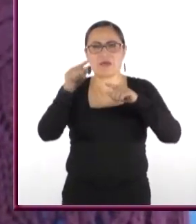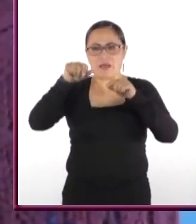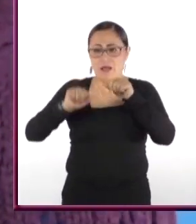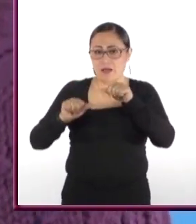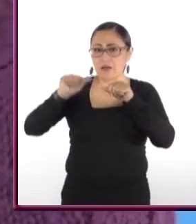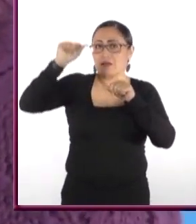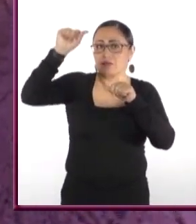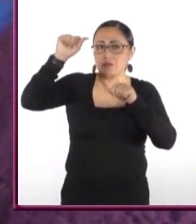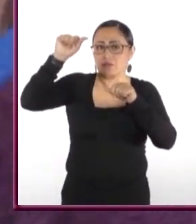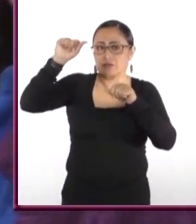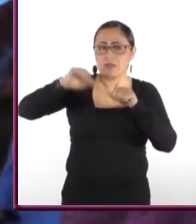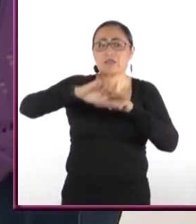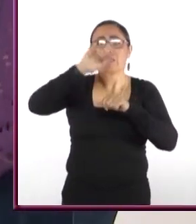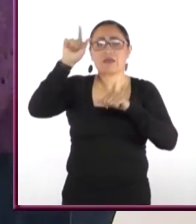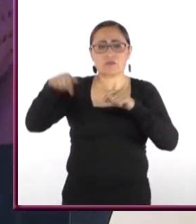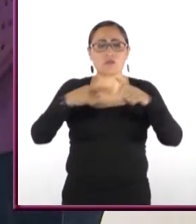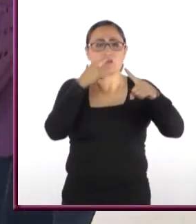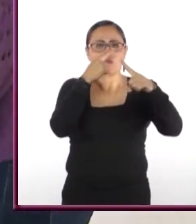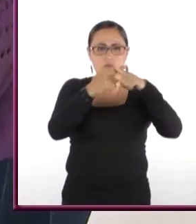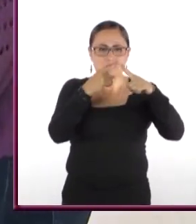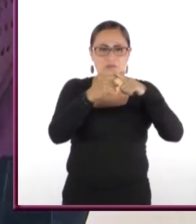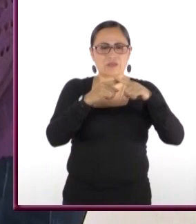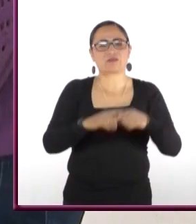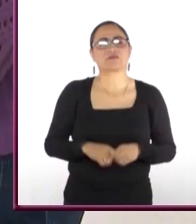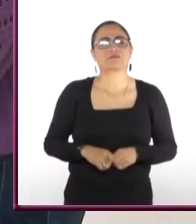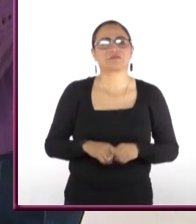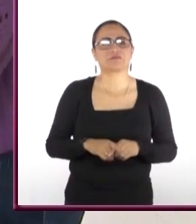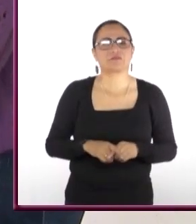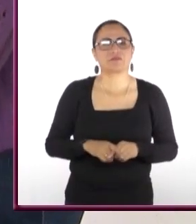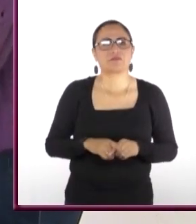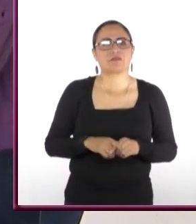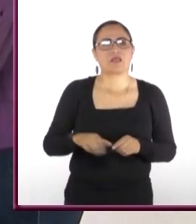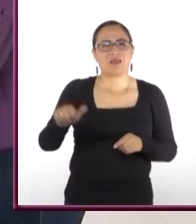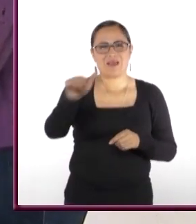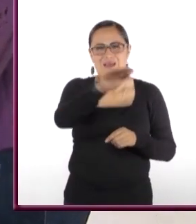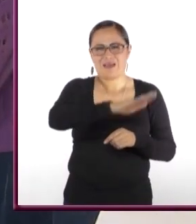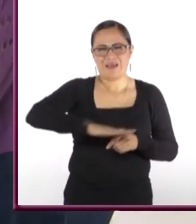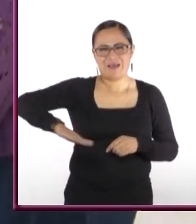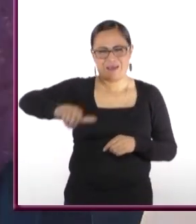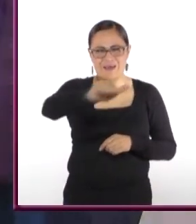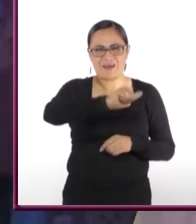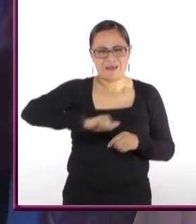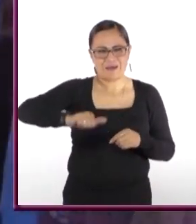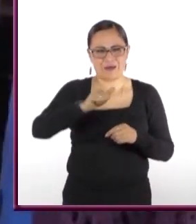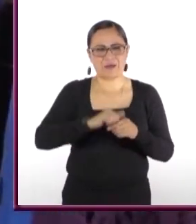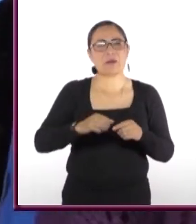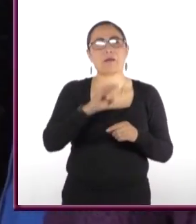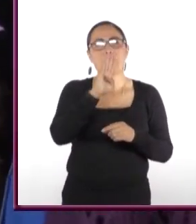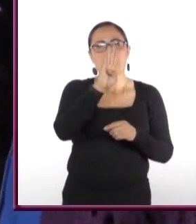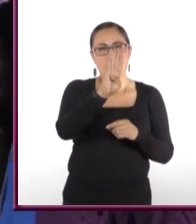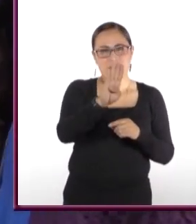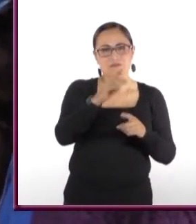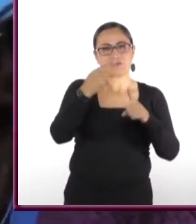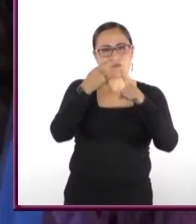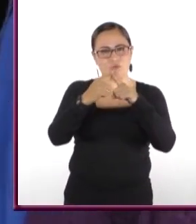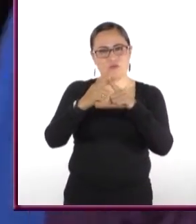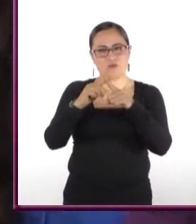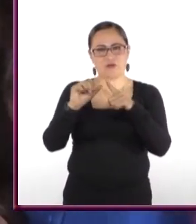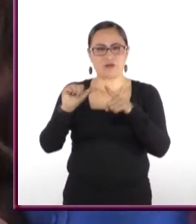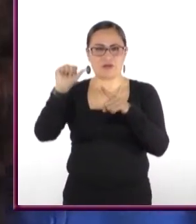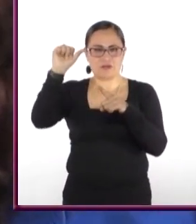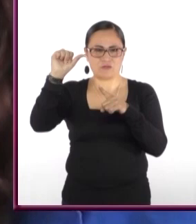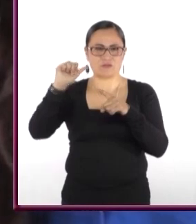veo cuánto mide la altura y luego el área va a ser multiplicar la base por la